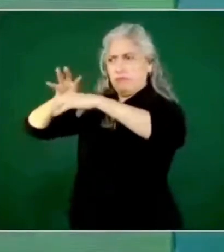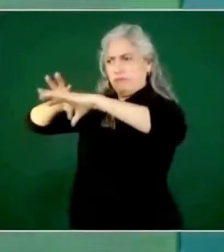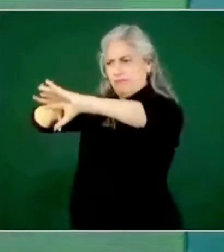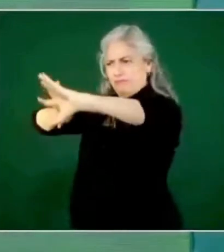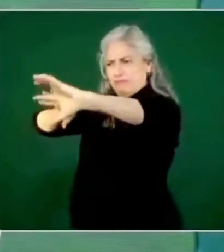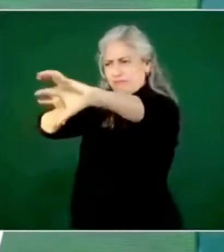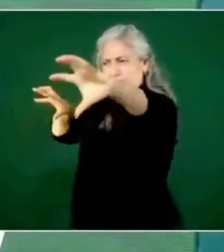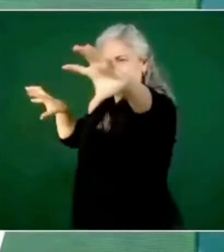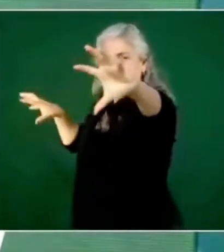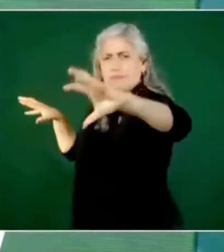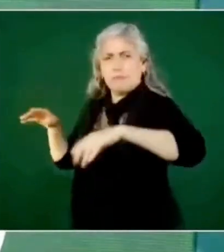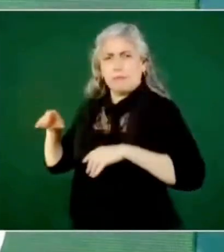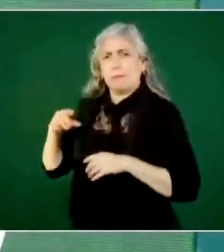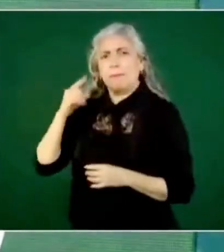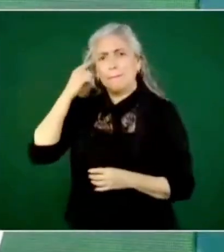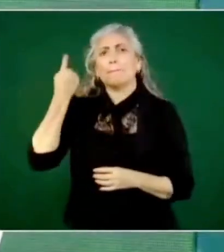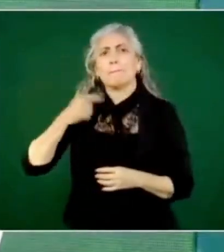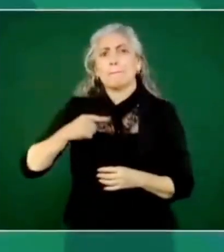faramaya,